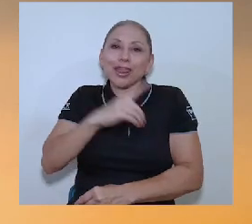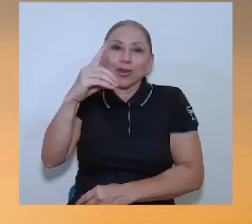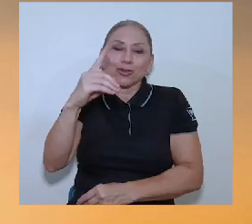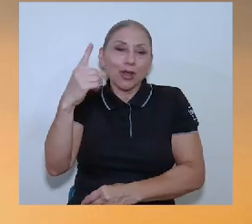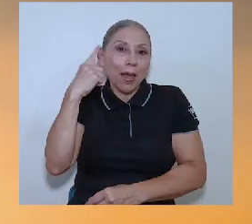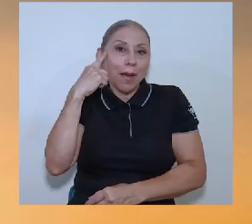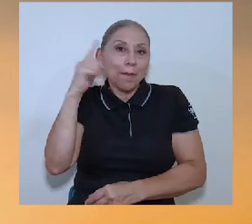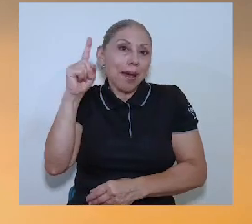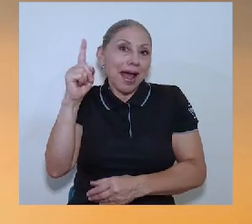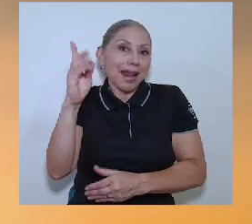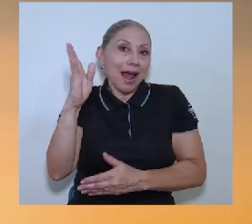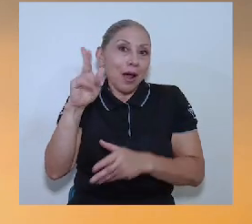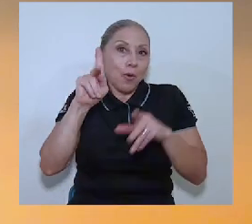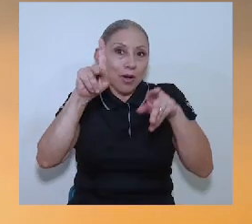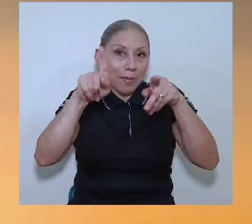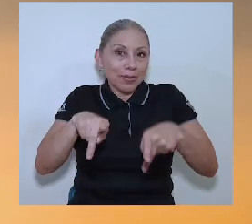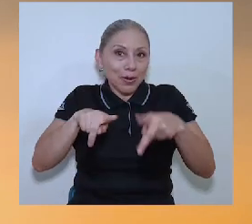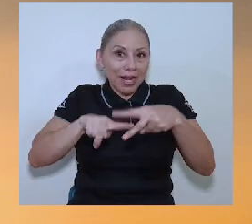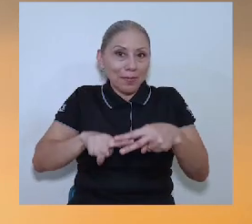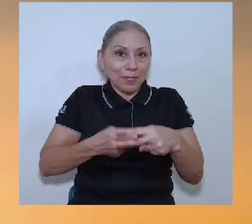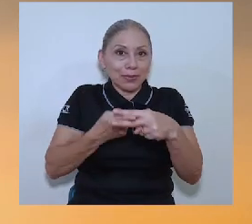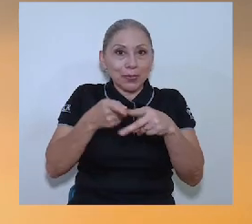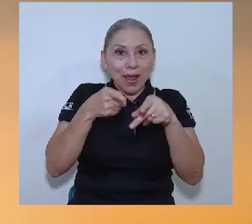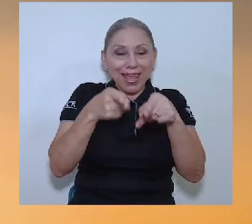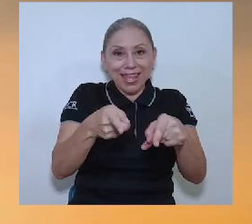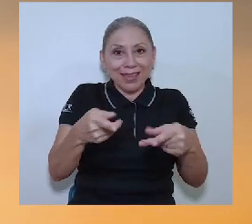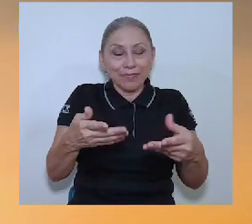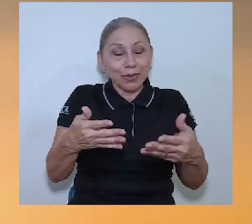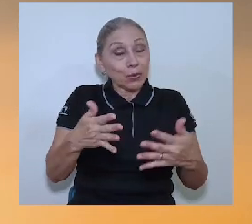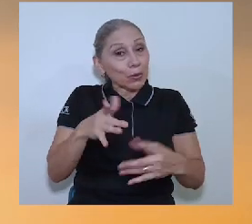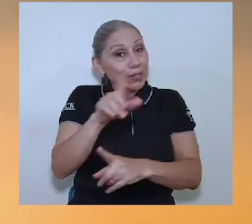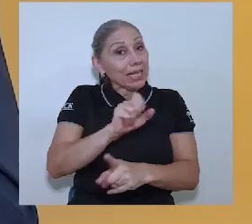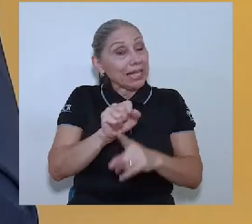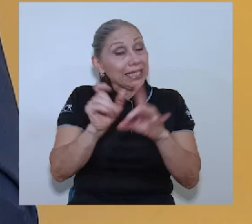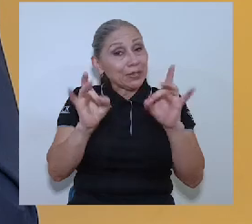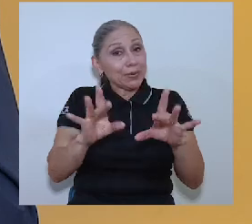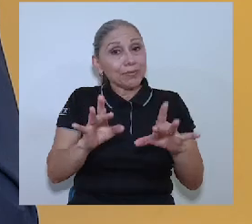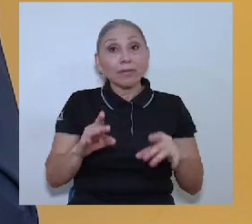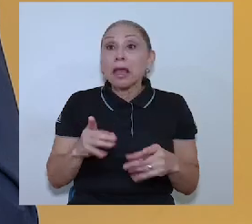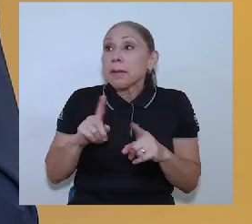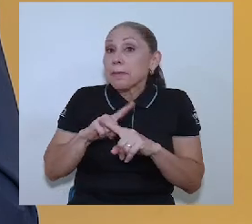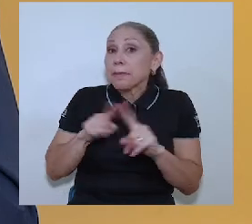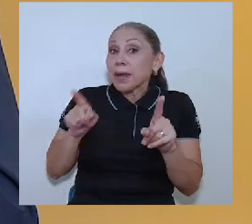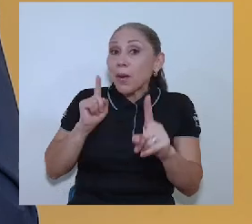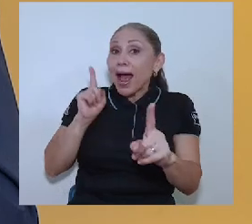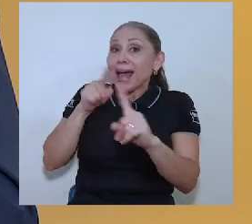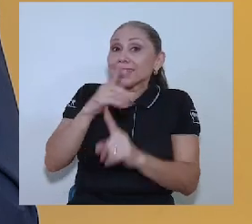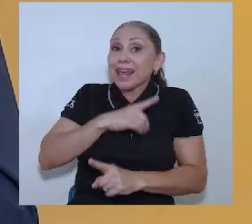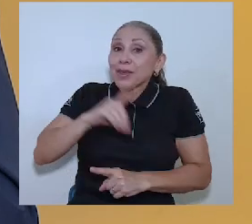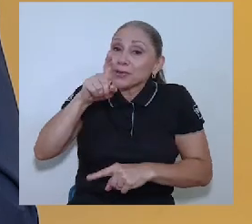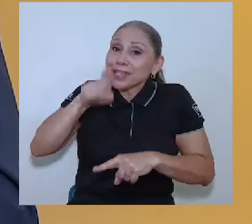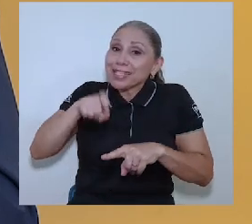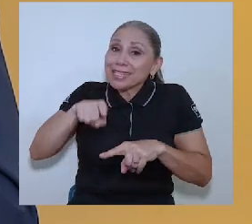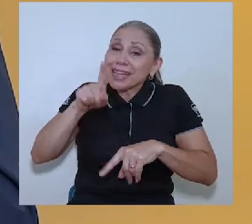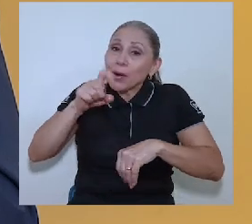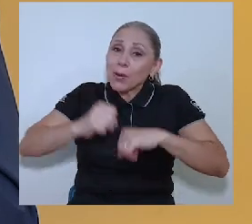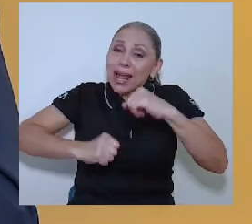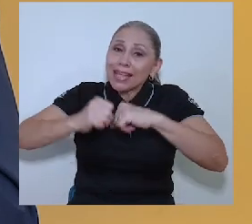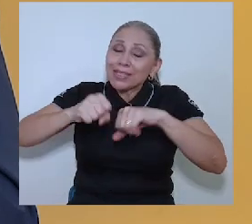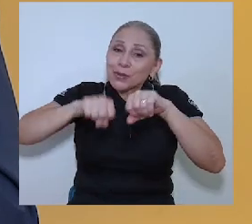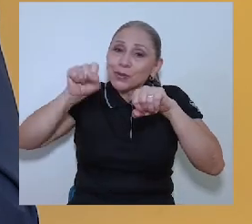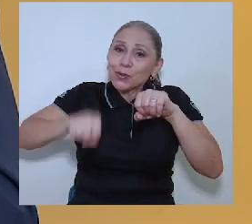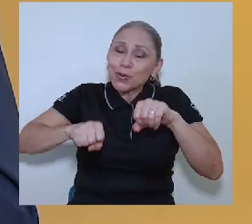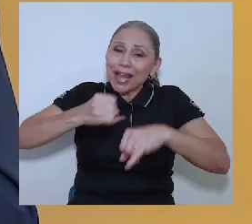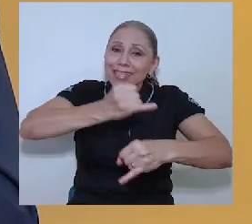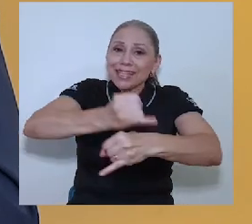ahí, qué tragedia. Pero hasta Dios necesita una estructura institucional dentro de